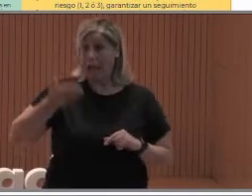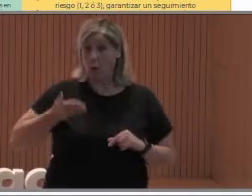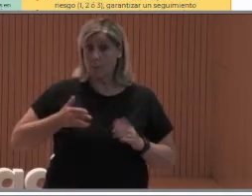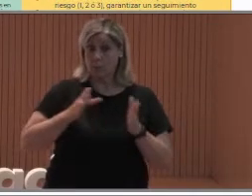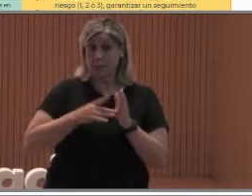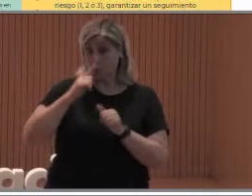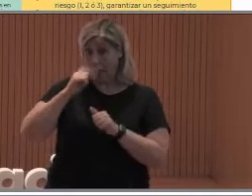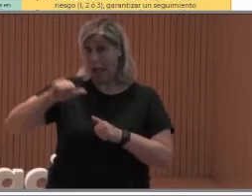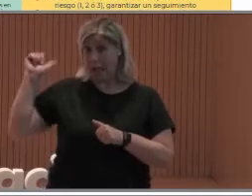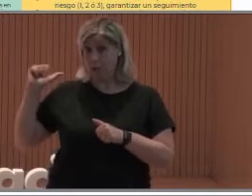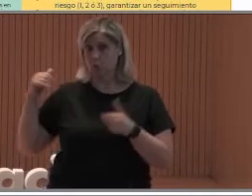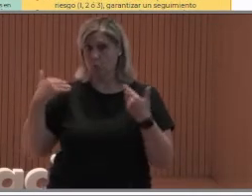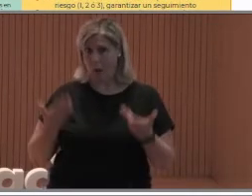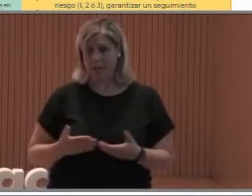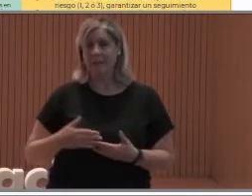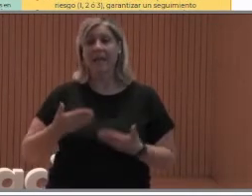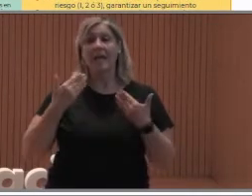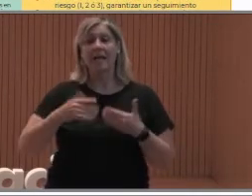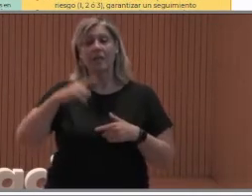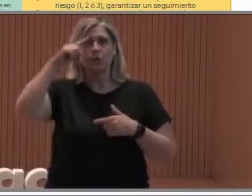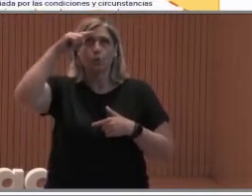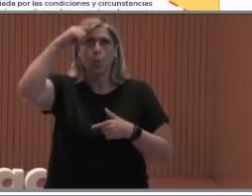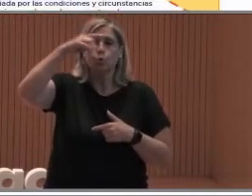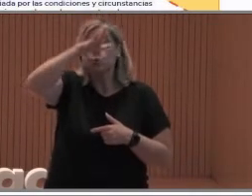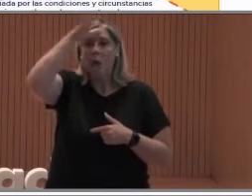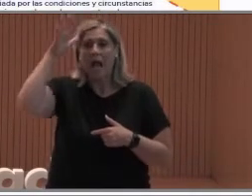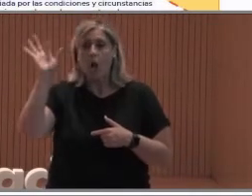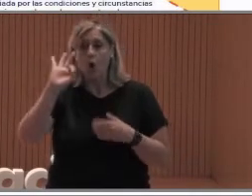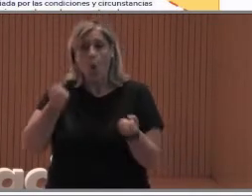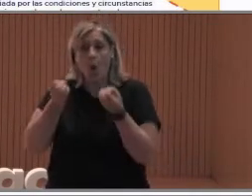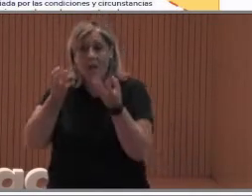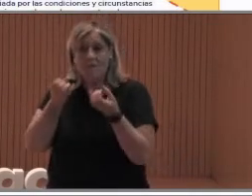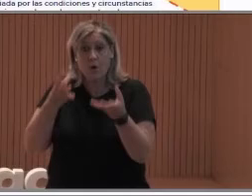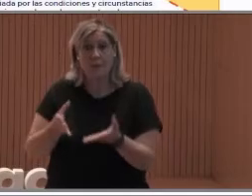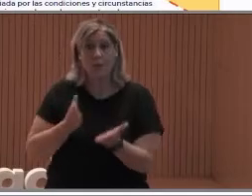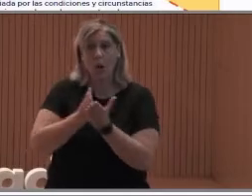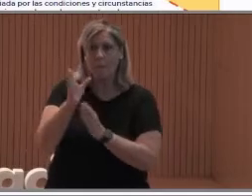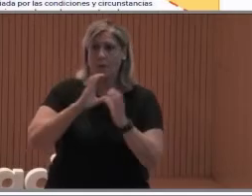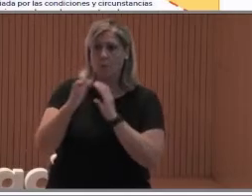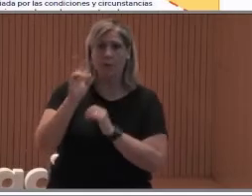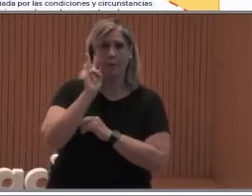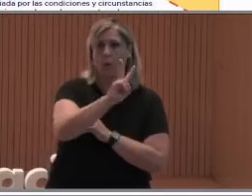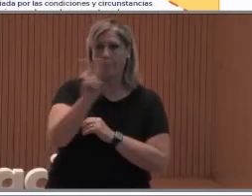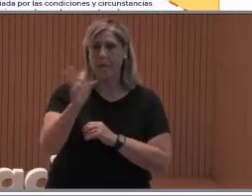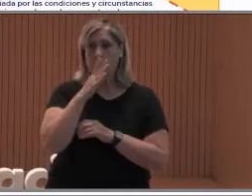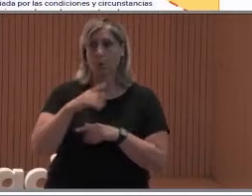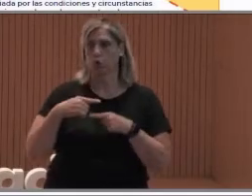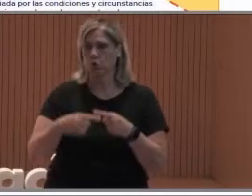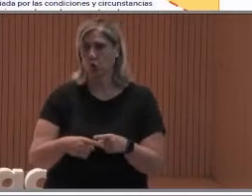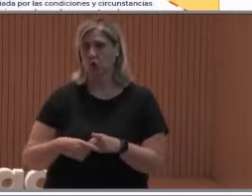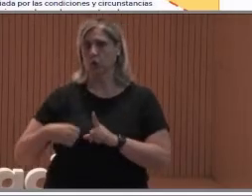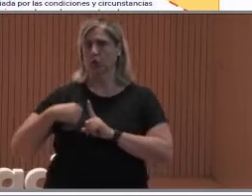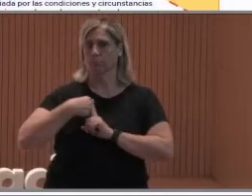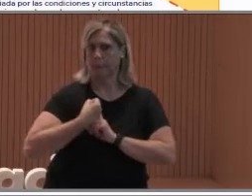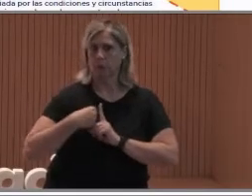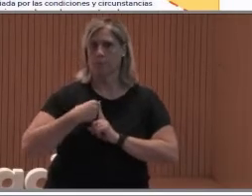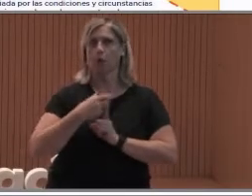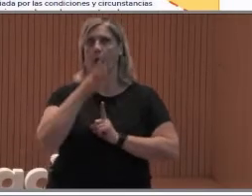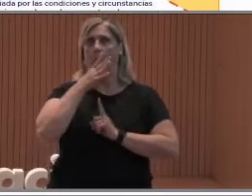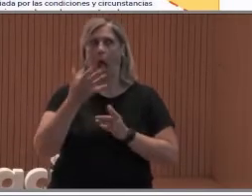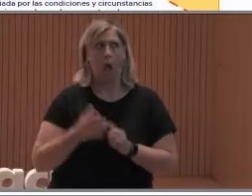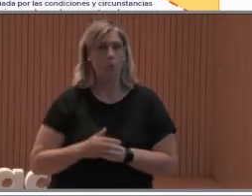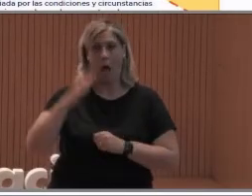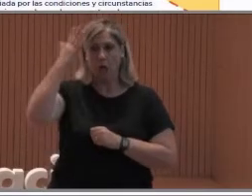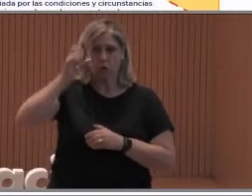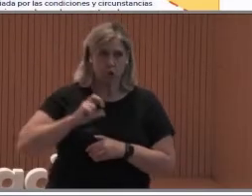años es que gracias a la cultura del calor y a la información que vemos en todos los medios que nos machacan, hidrataos, ir por la sombra,